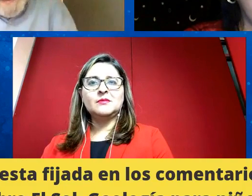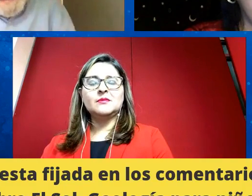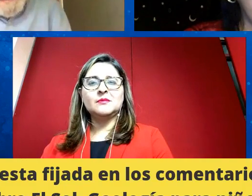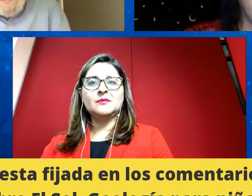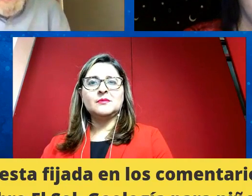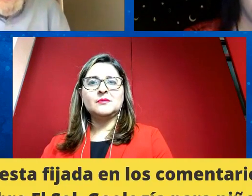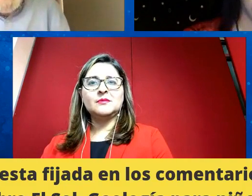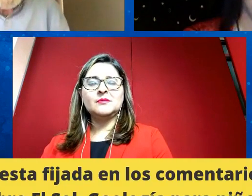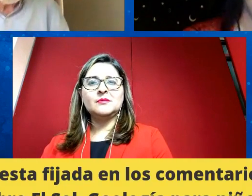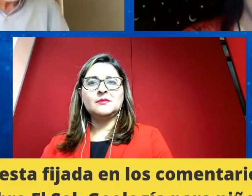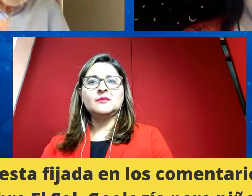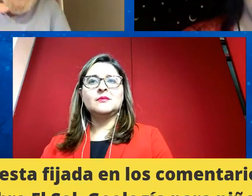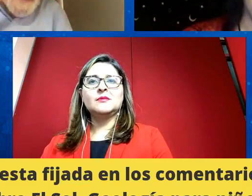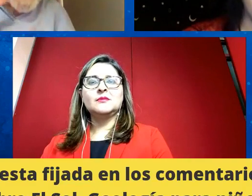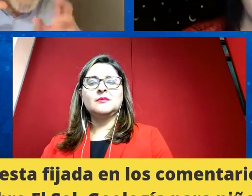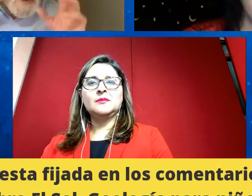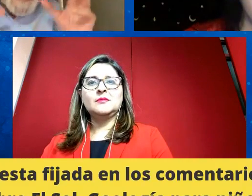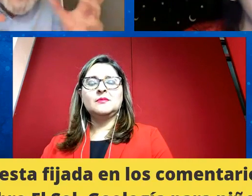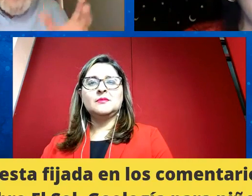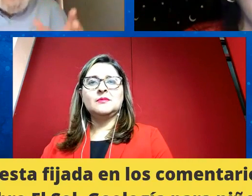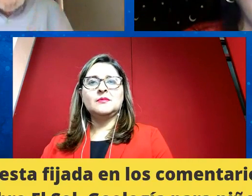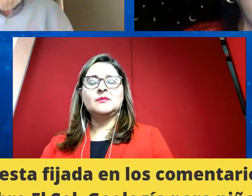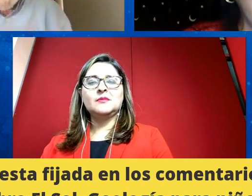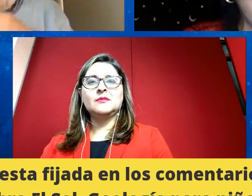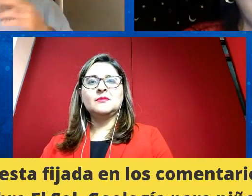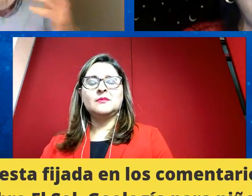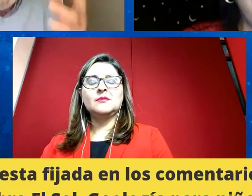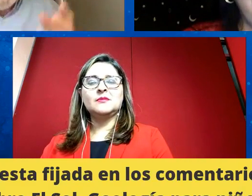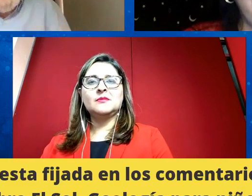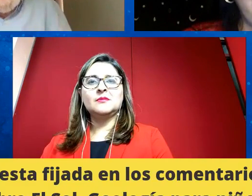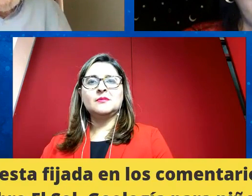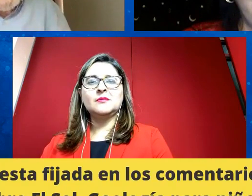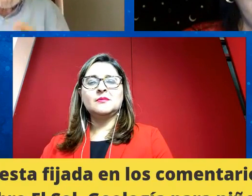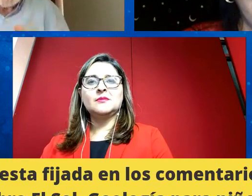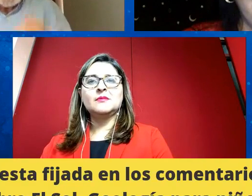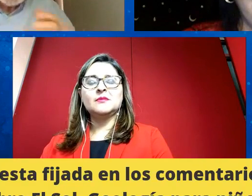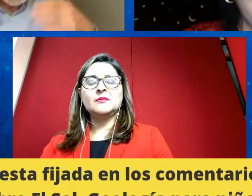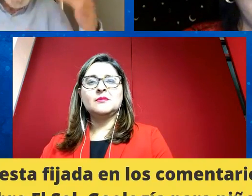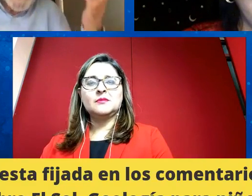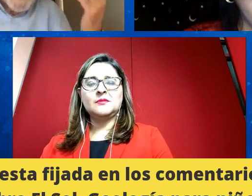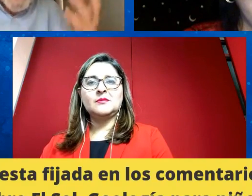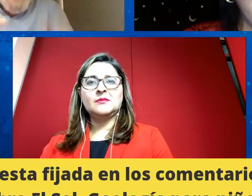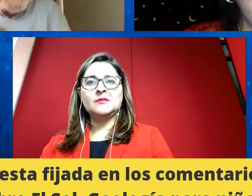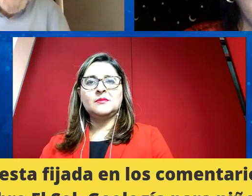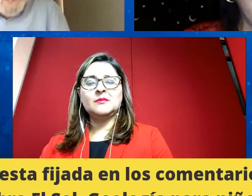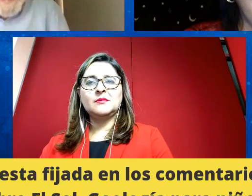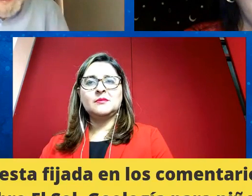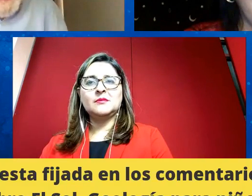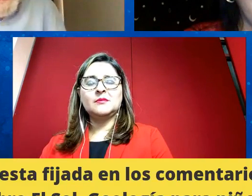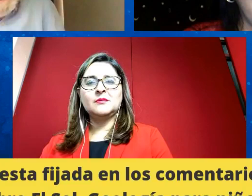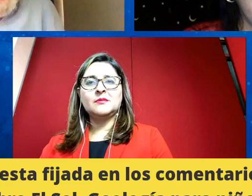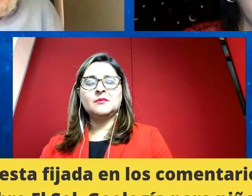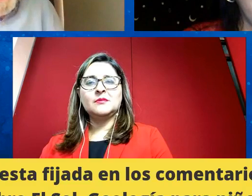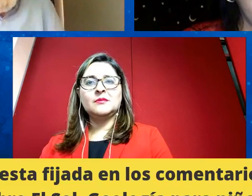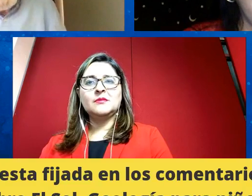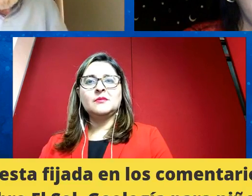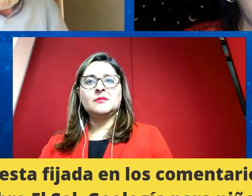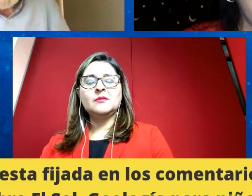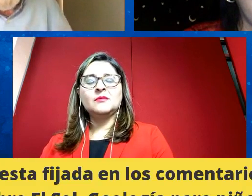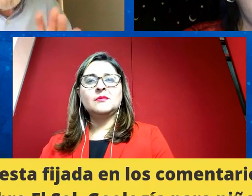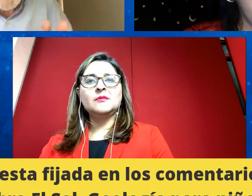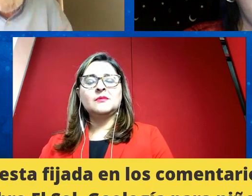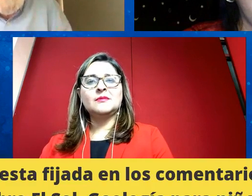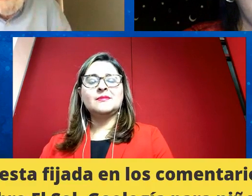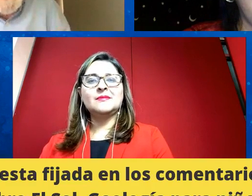de Tompkins. Bueno, tiene otras características, y era un ambientalista, y ya, bueno, está muerto el pobre compañero,